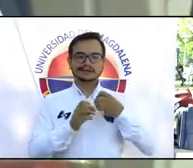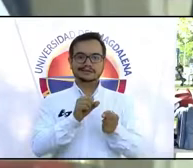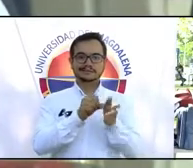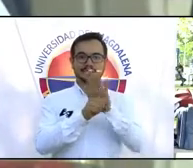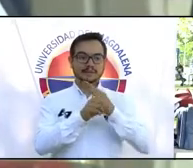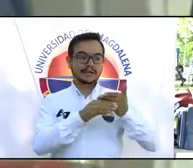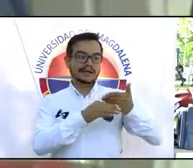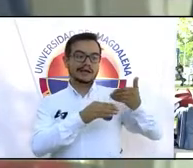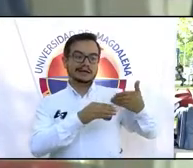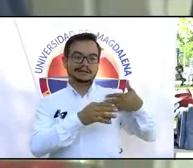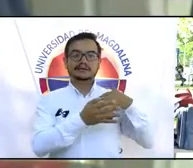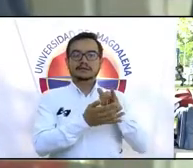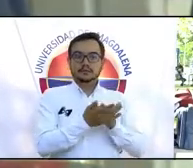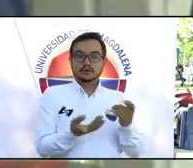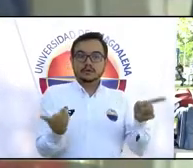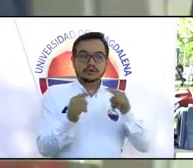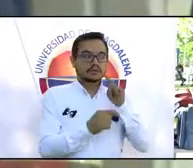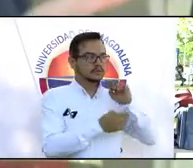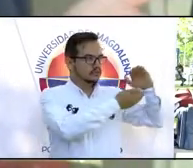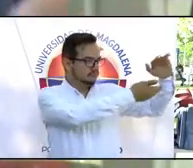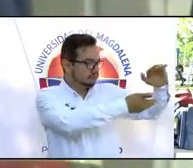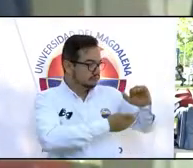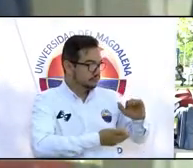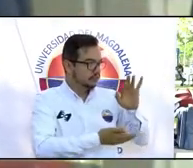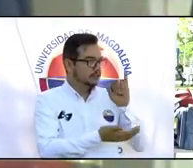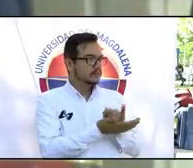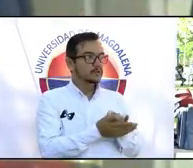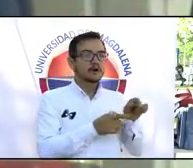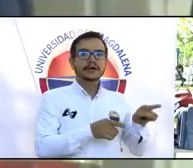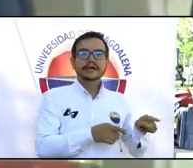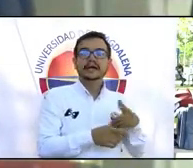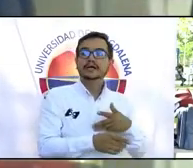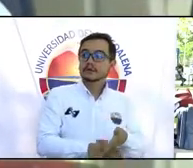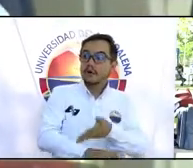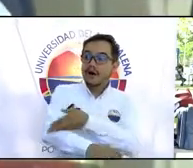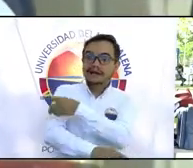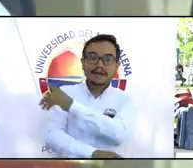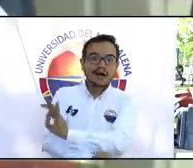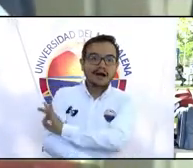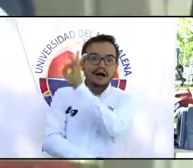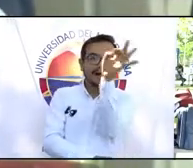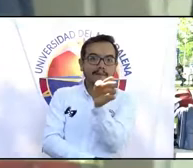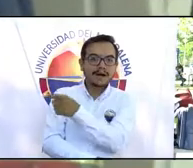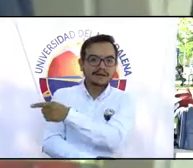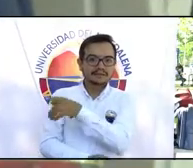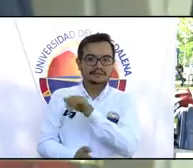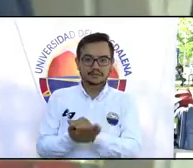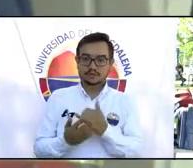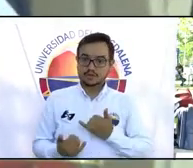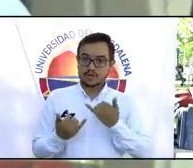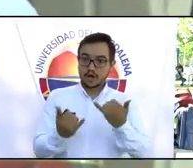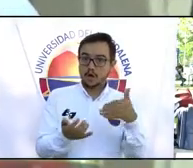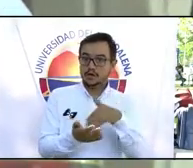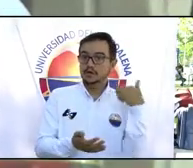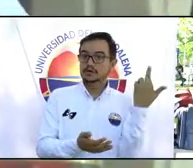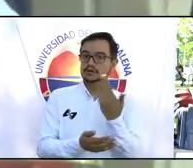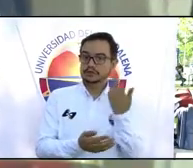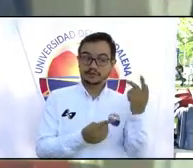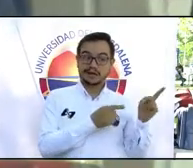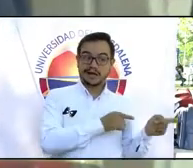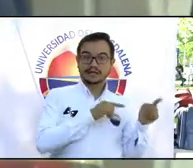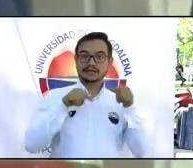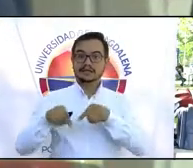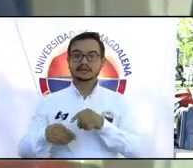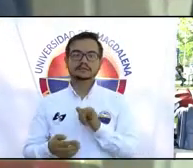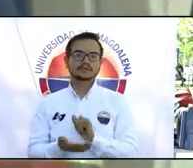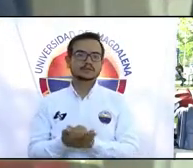mismo también adquiriendo una dotación en equipamiento que nunca se había hecho en la clínica. Y yo decía esa vez y lo repito hoy, que no importa la inversión en